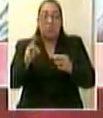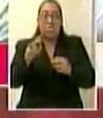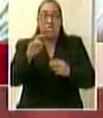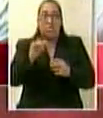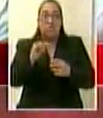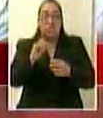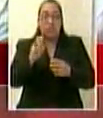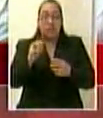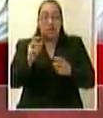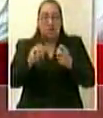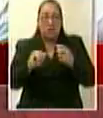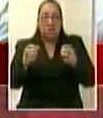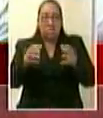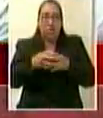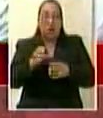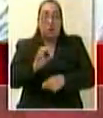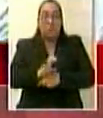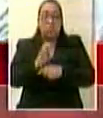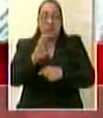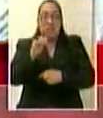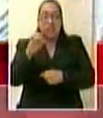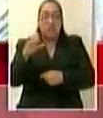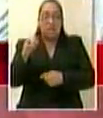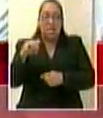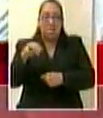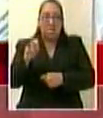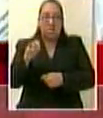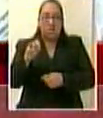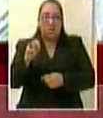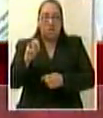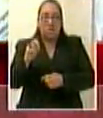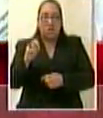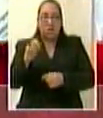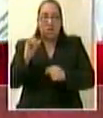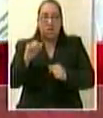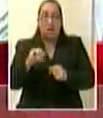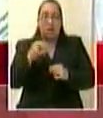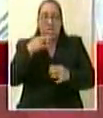hinchas simpatizantes del Club del Cienciano del Cusco, les